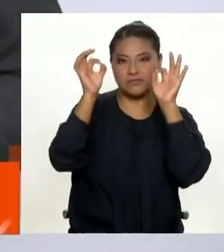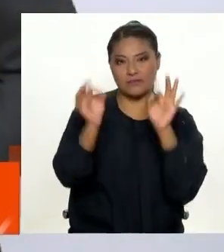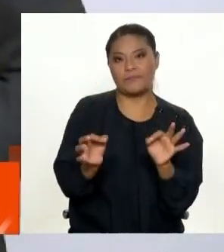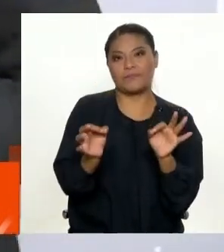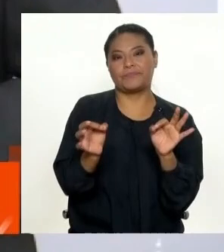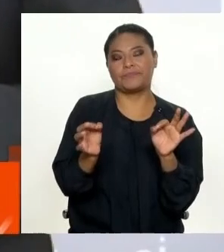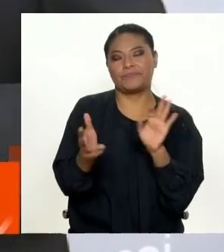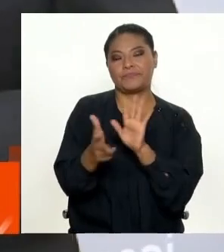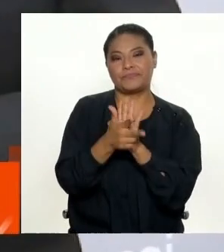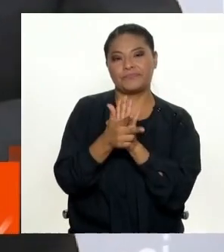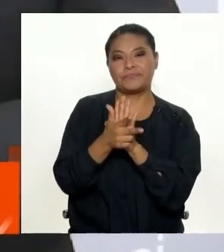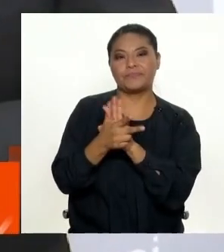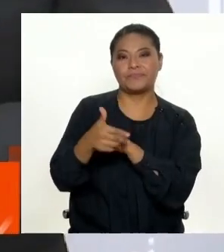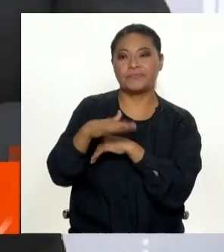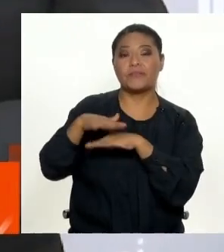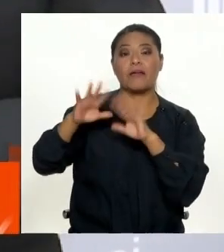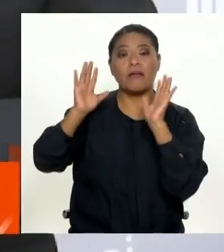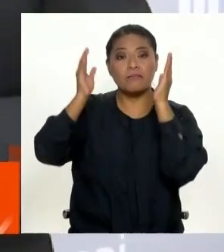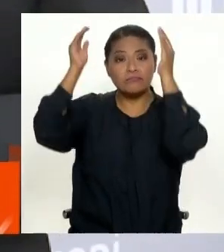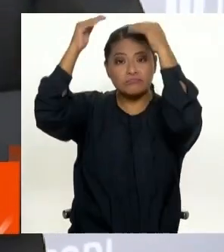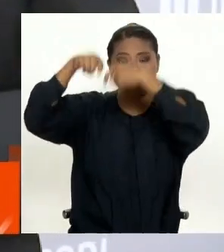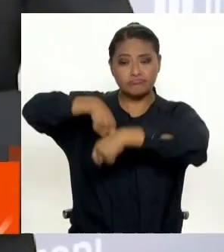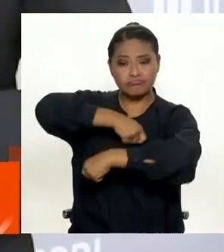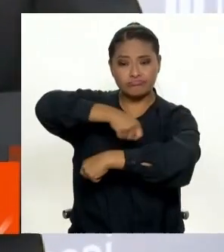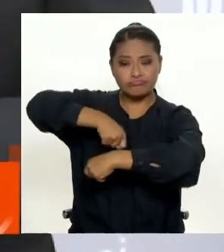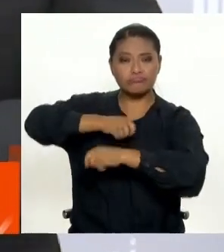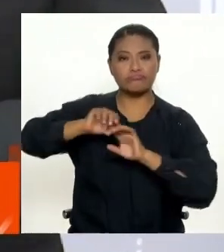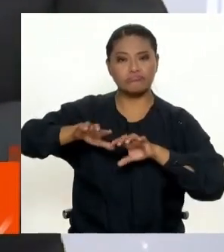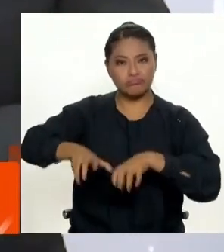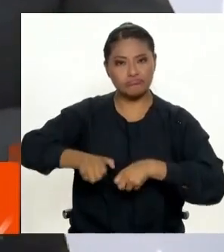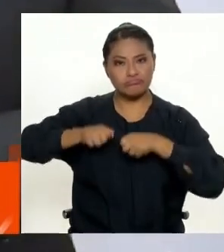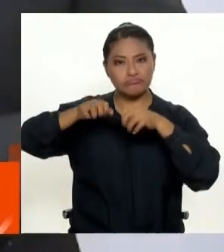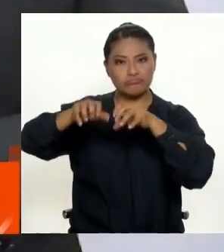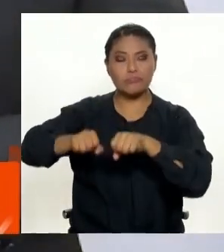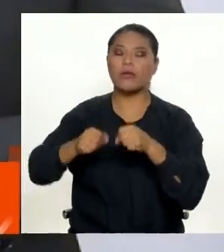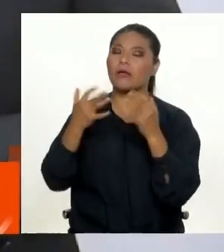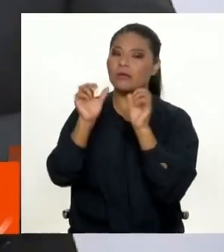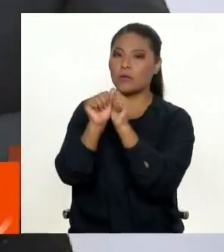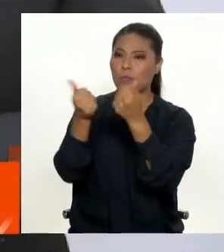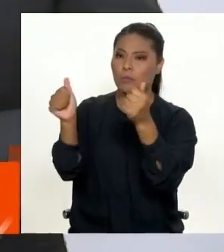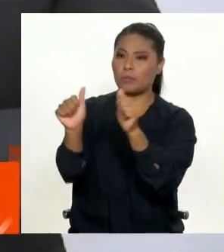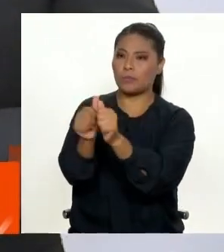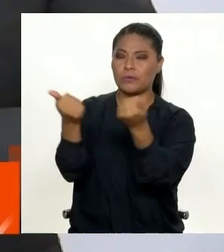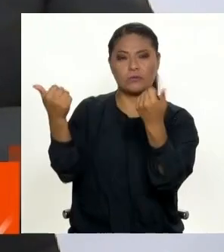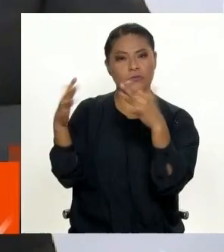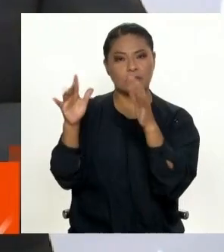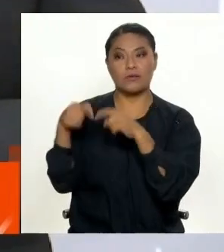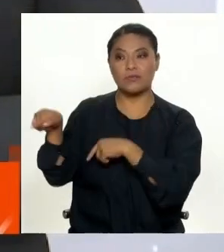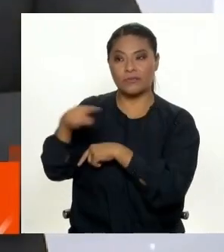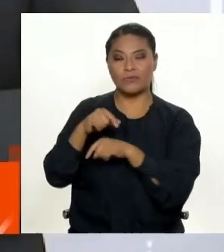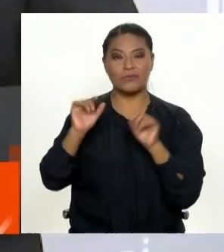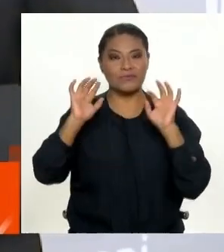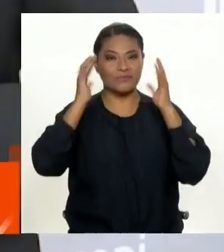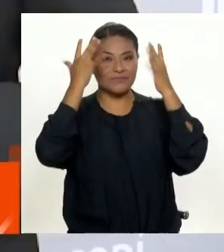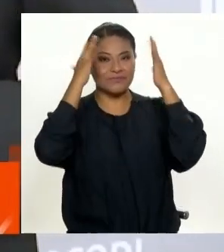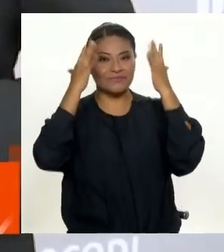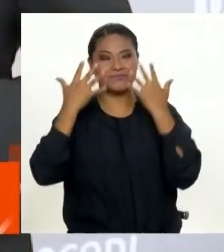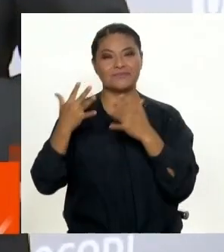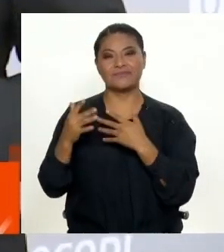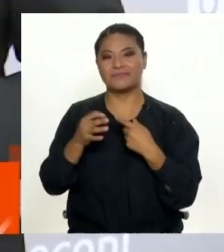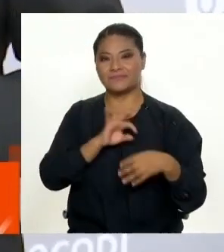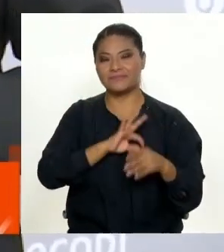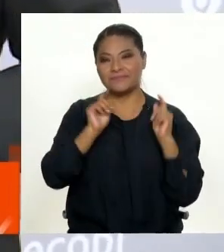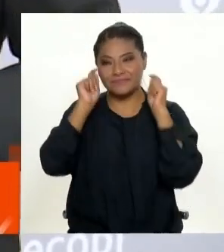todos los panaderos, ¿no? Maestros panaderos de Concepción que han celebrado también en Junín esta